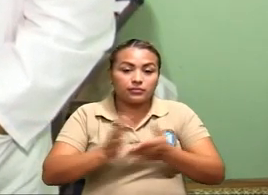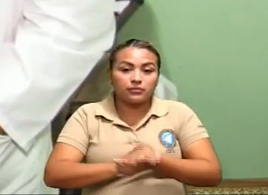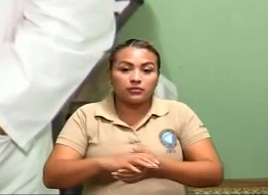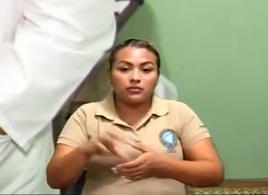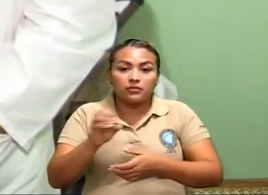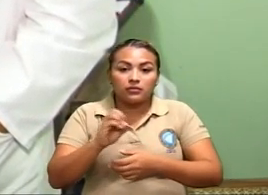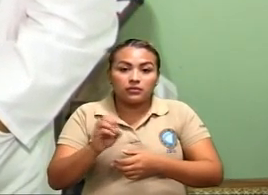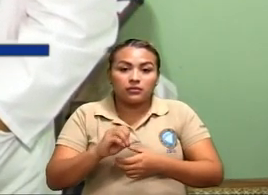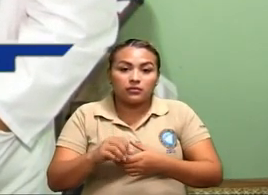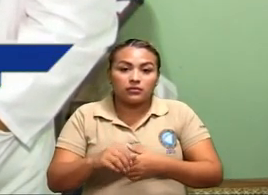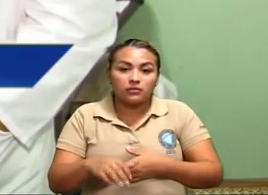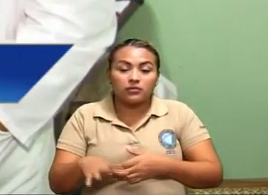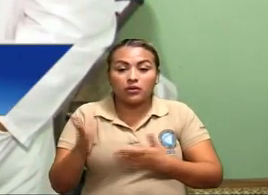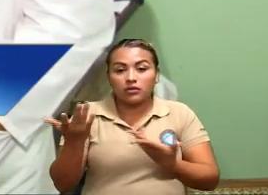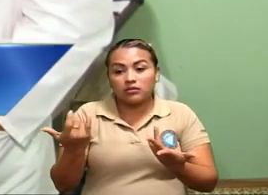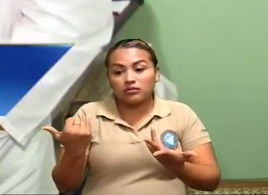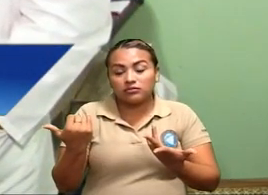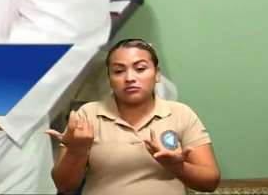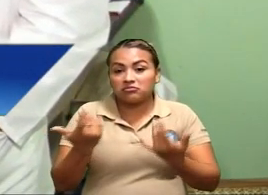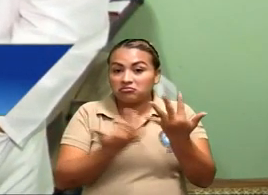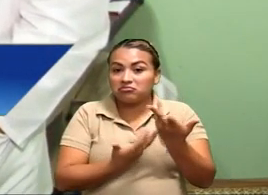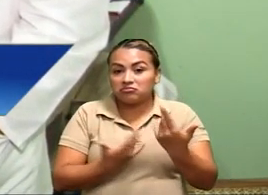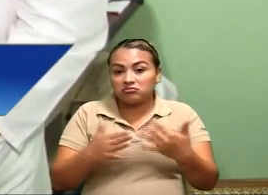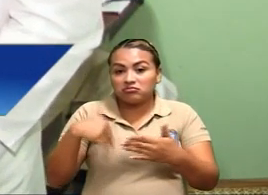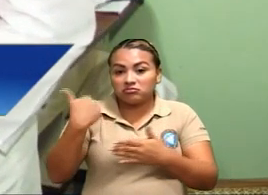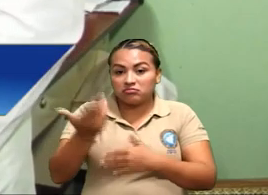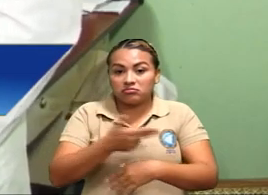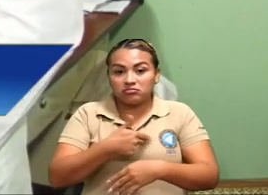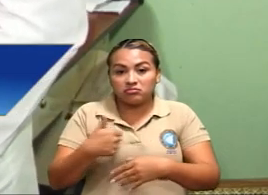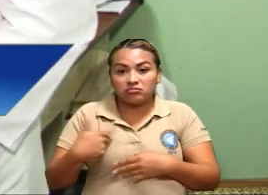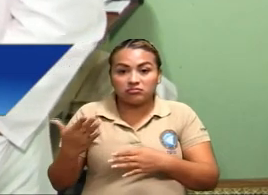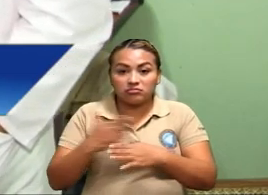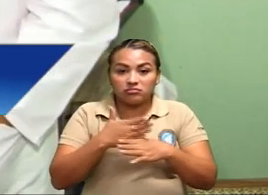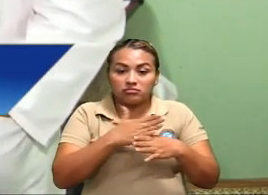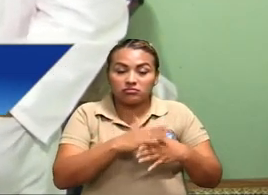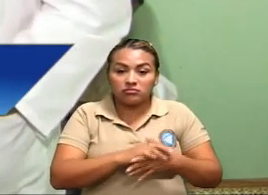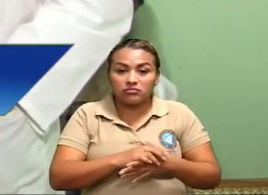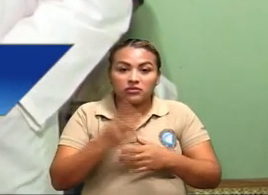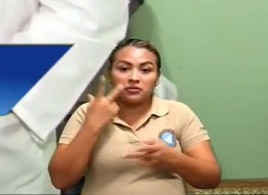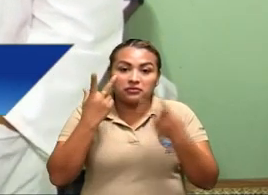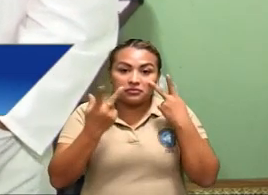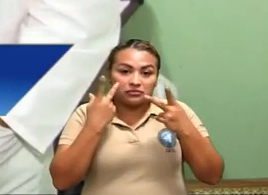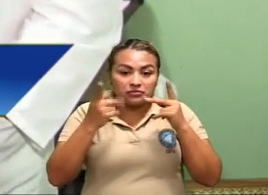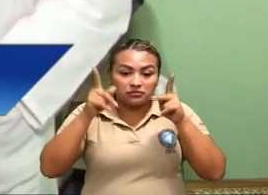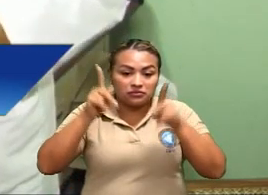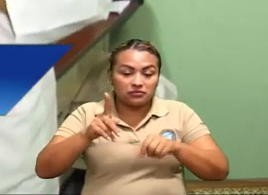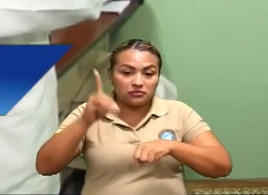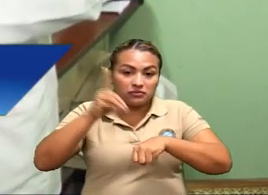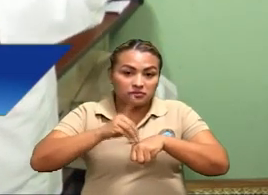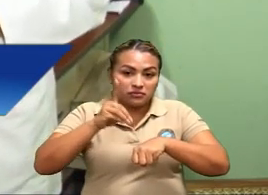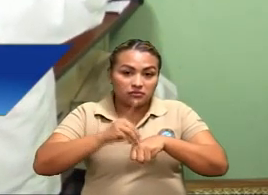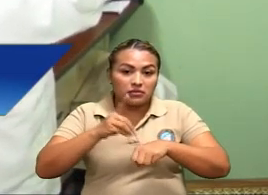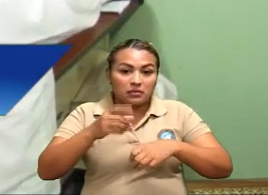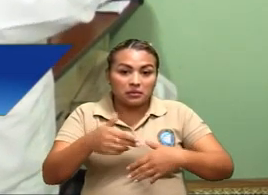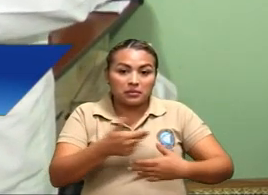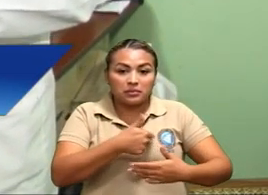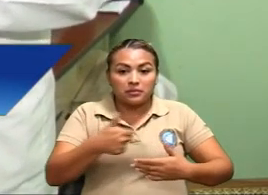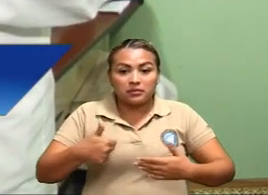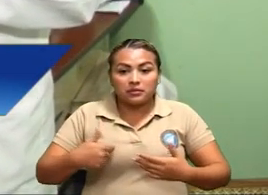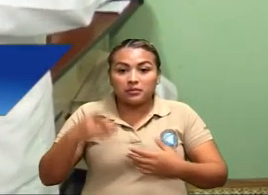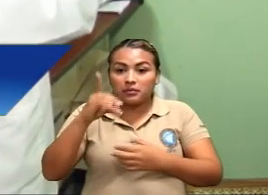simplemente hacer una dieta. Les invitamos a que visiten al nutricionista para que les indique la dieta